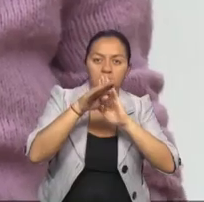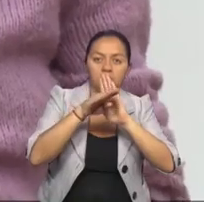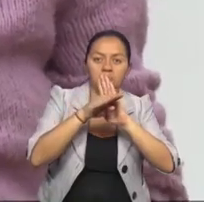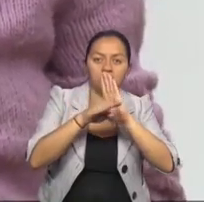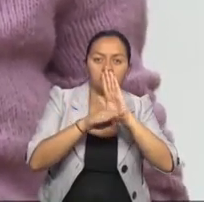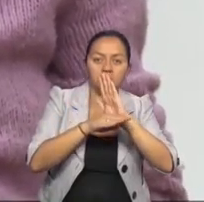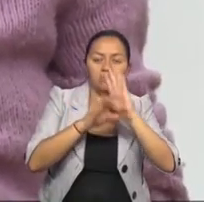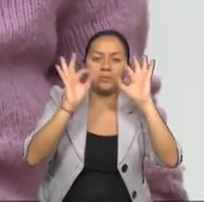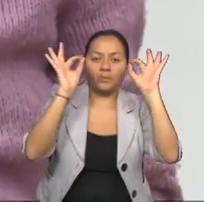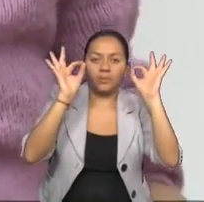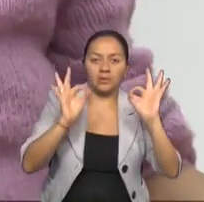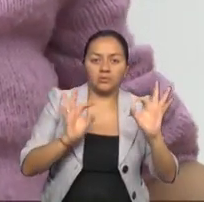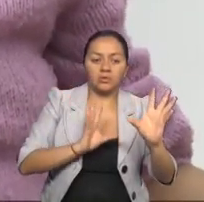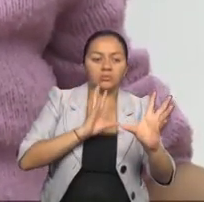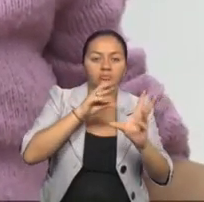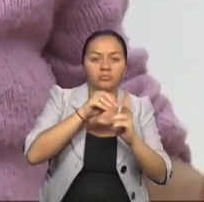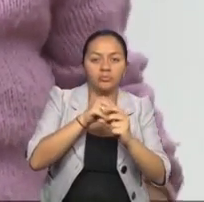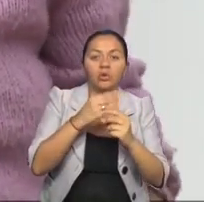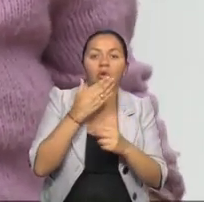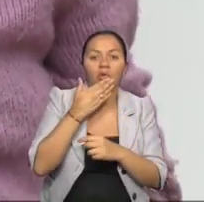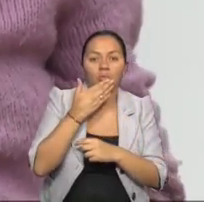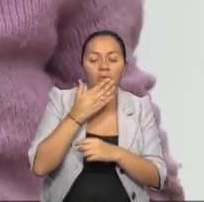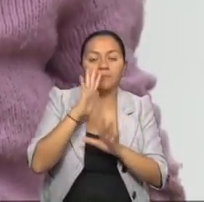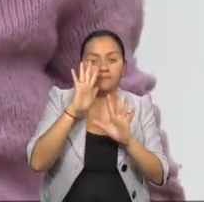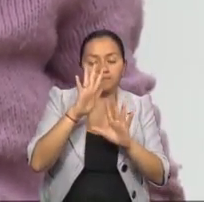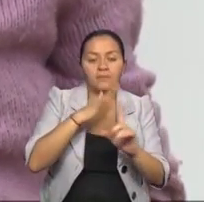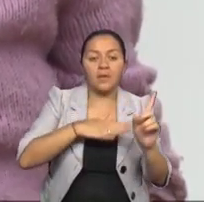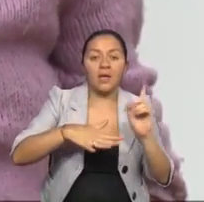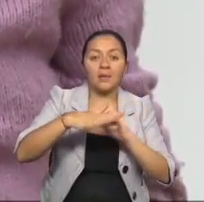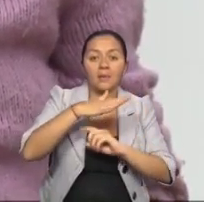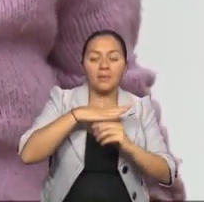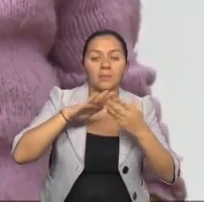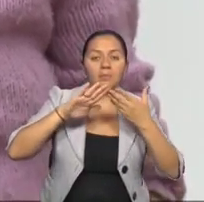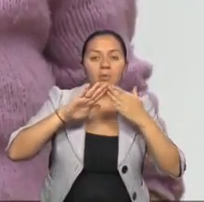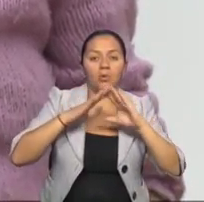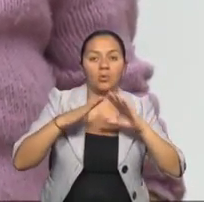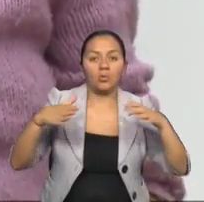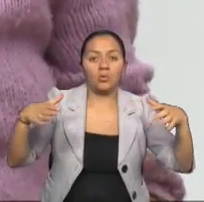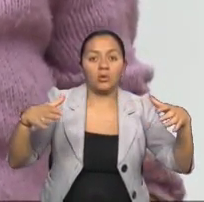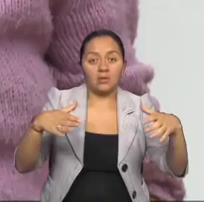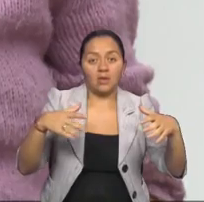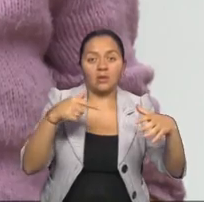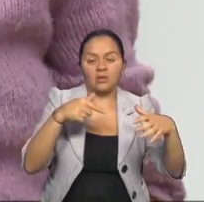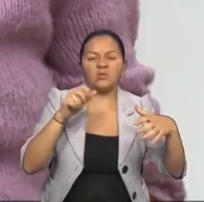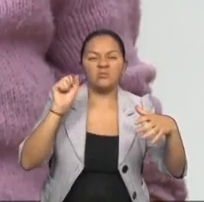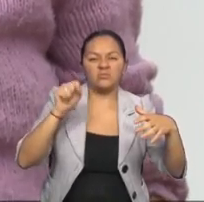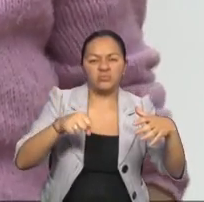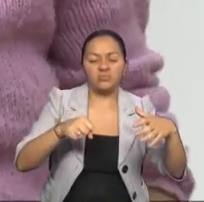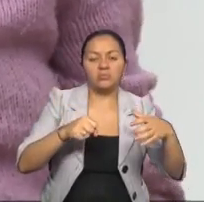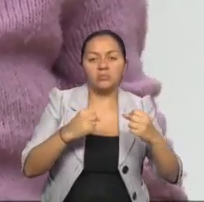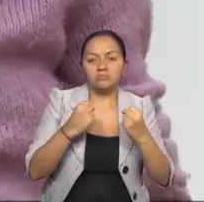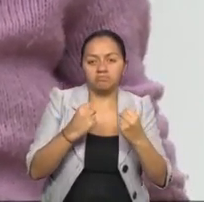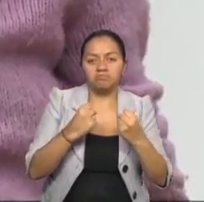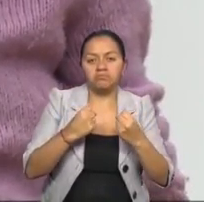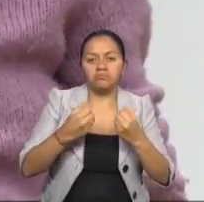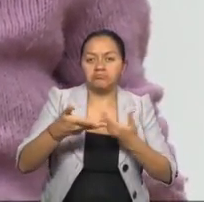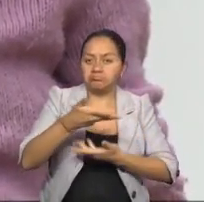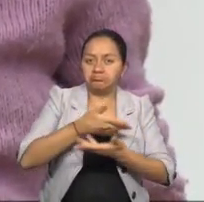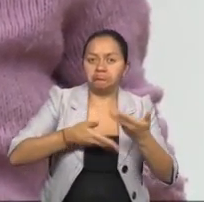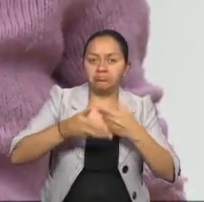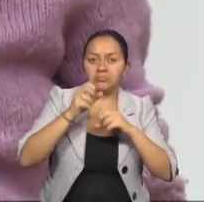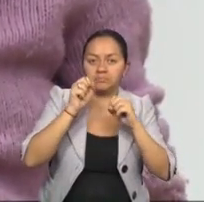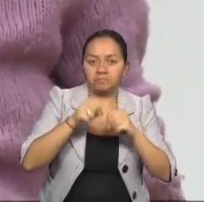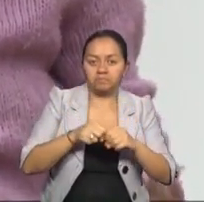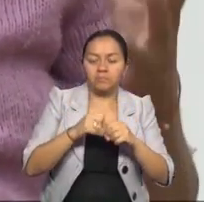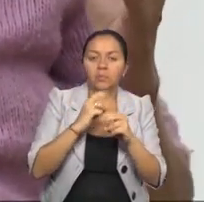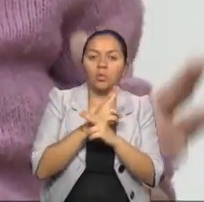a utilizar en las áreas y en el ámbito comunitario hay una participación muy fuerte entonces creo que se